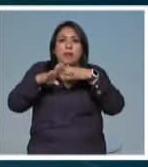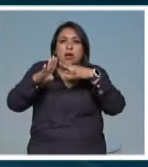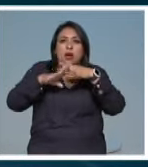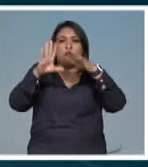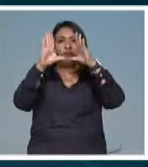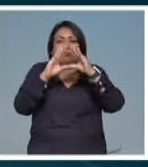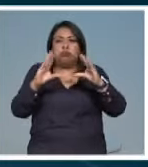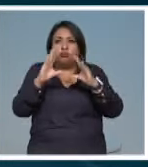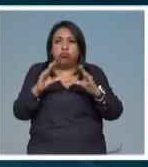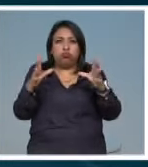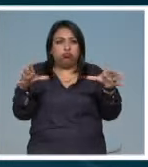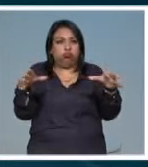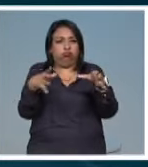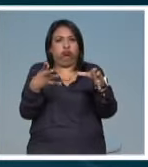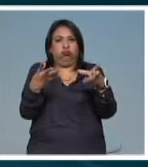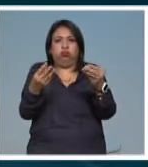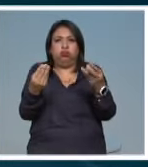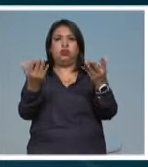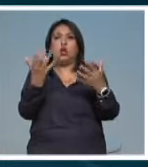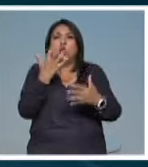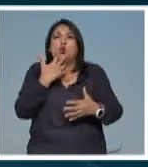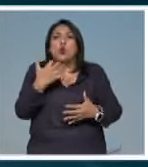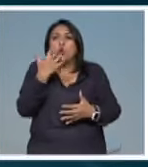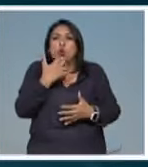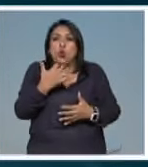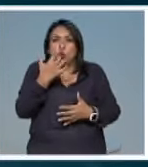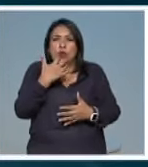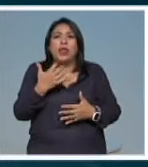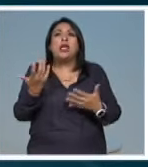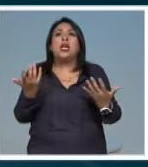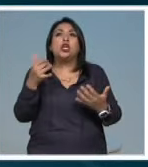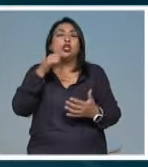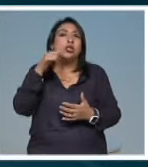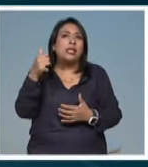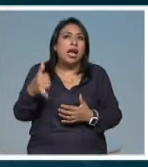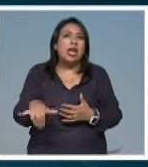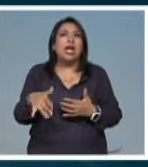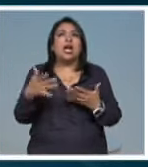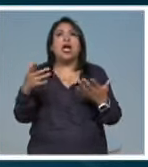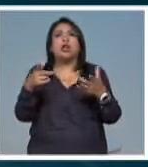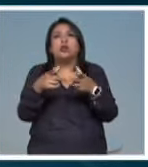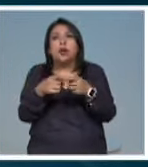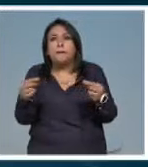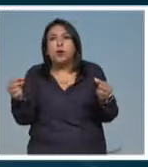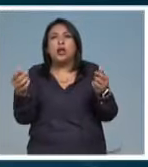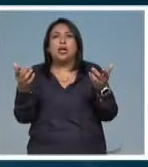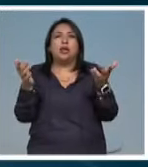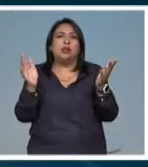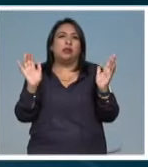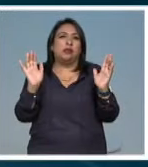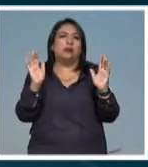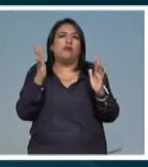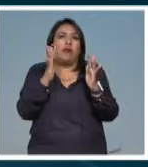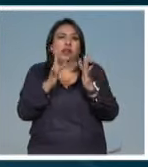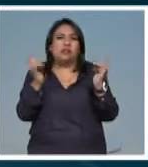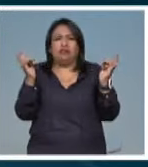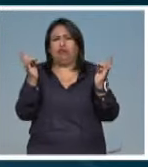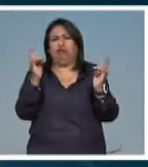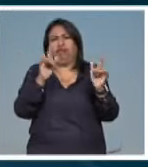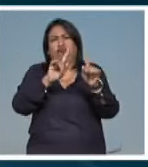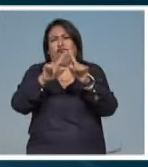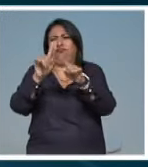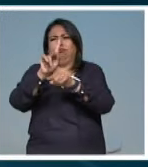lleno de judíos, de italianos, japoneses, franceses, de todo